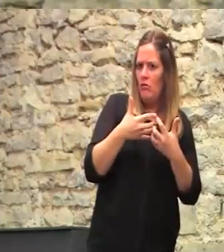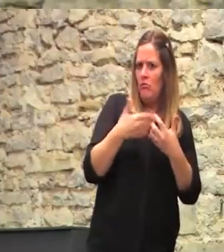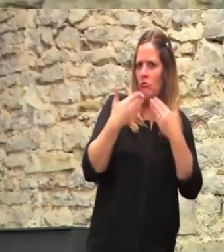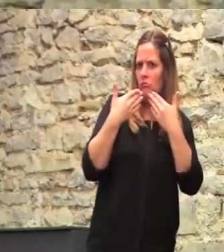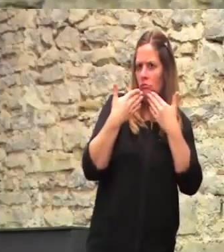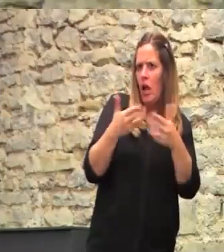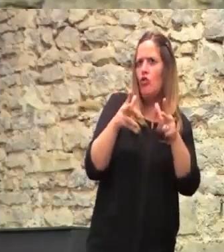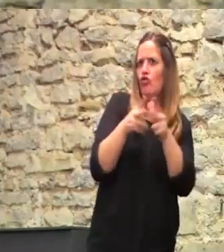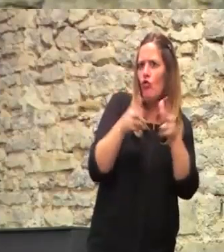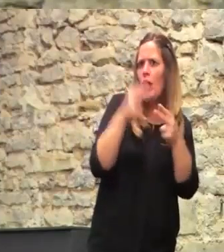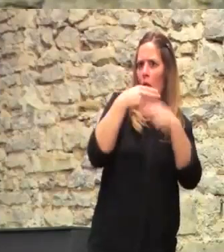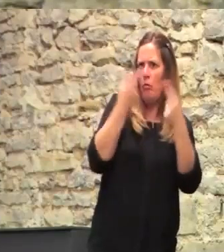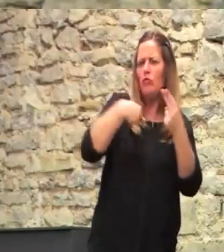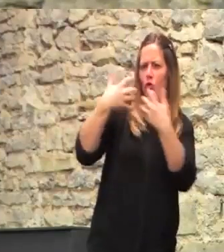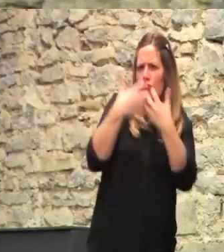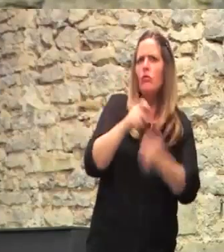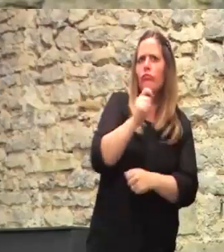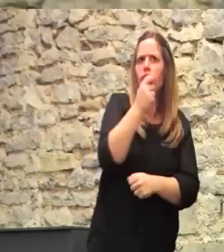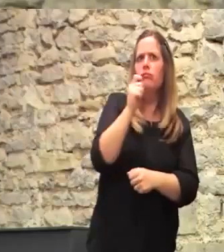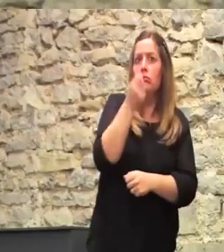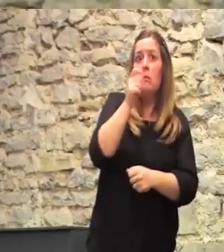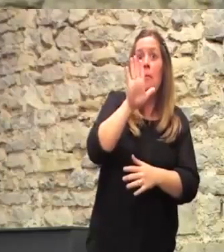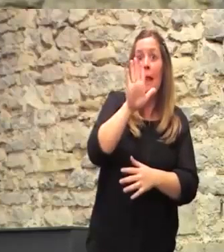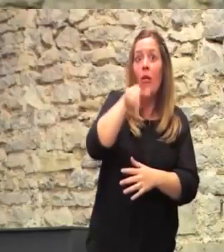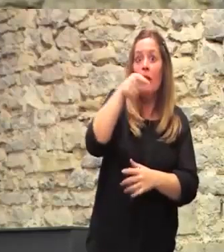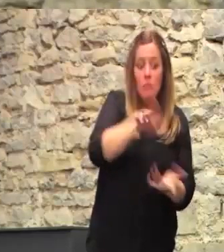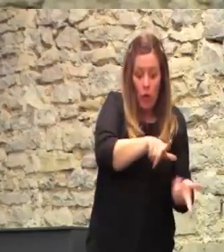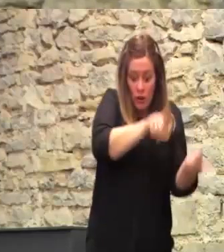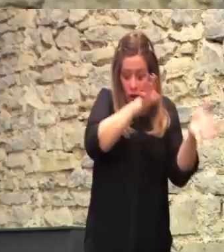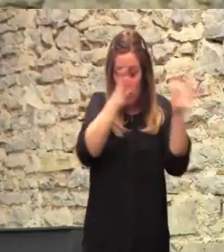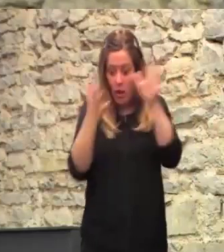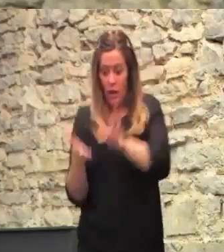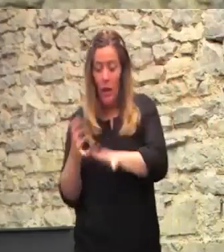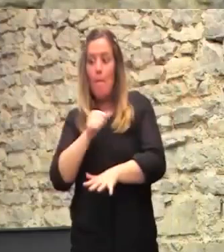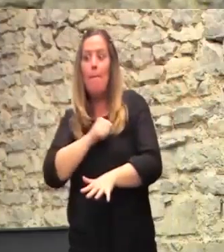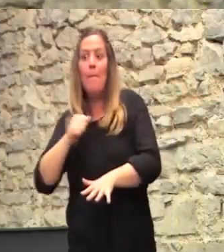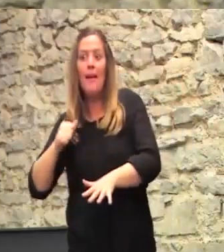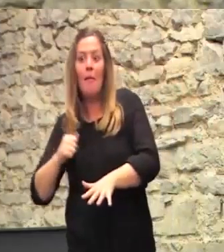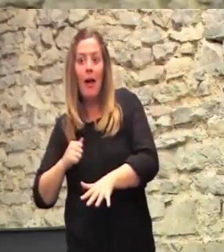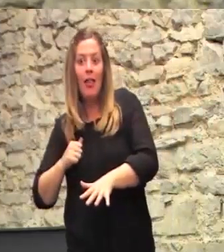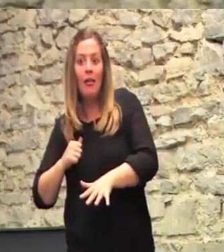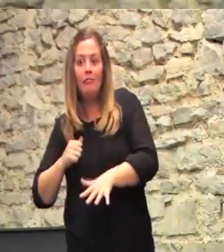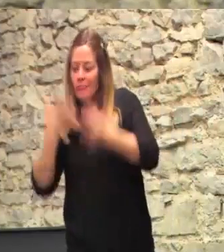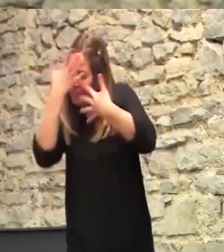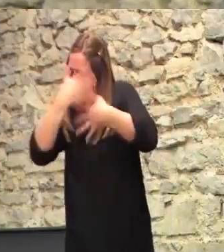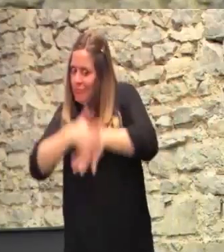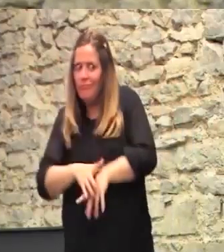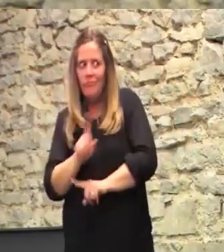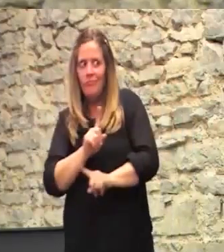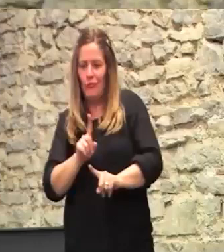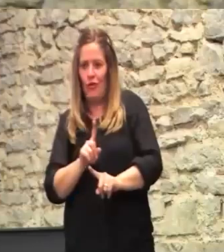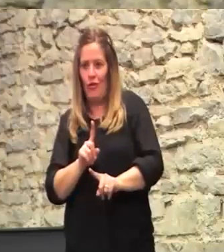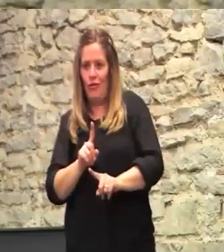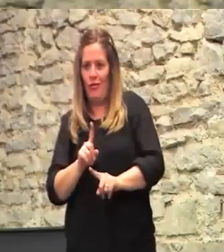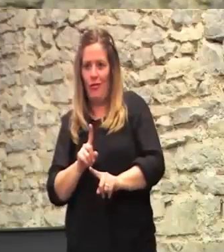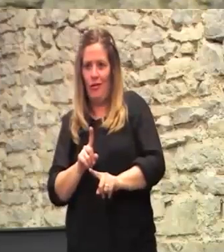público y muchas contradicciones que no resolvemos en lo privado para esto para explicarnos